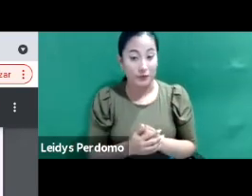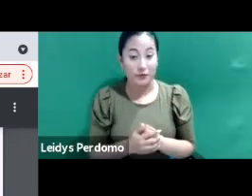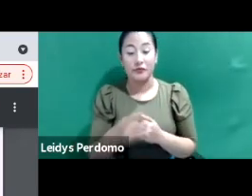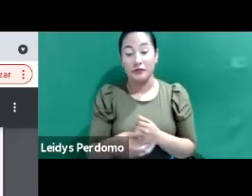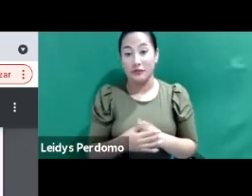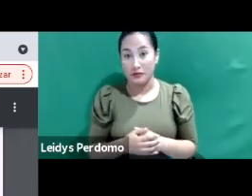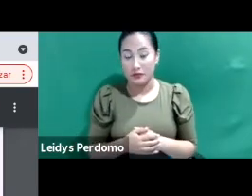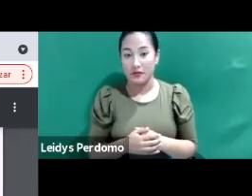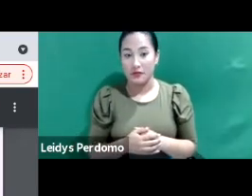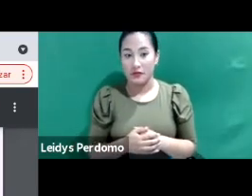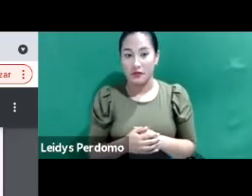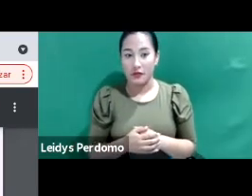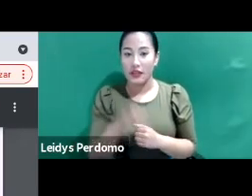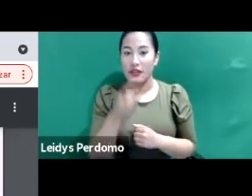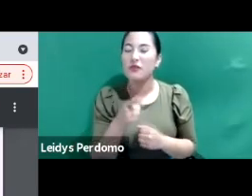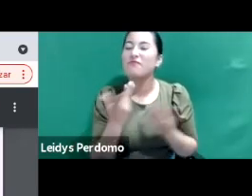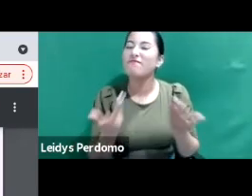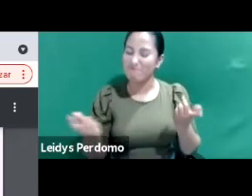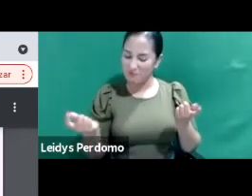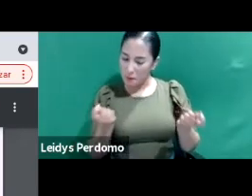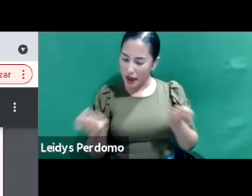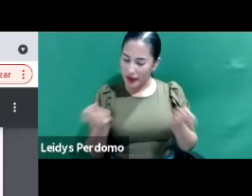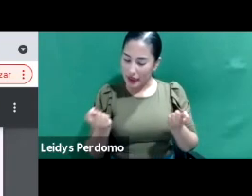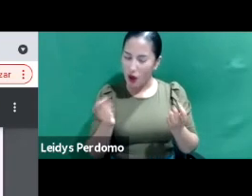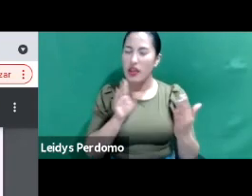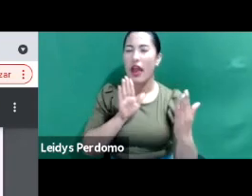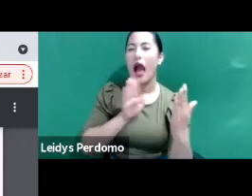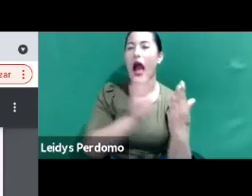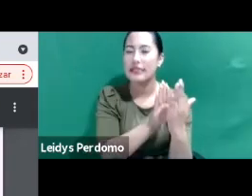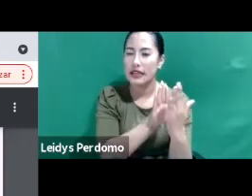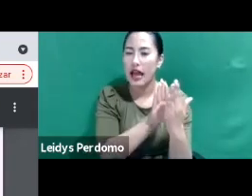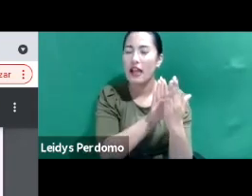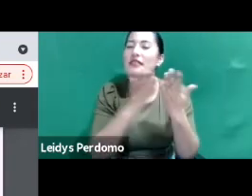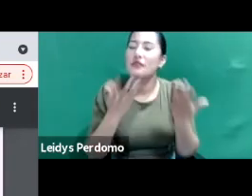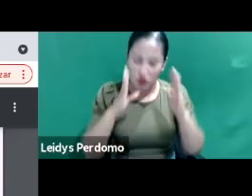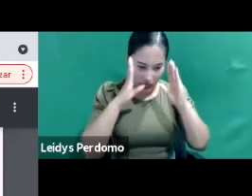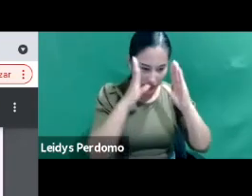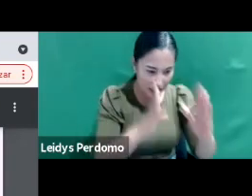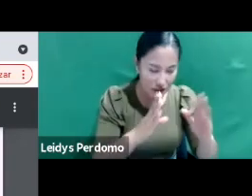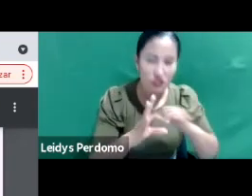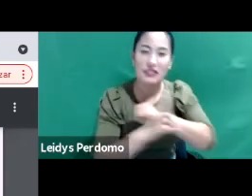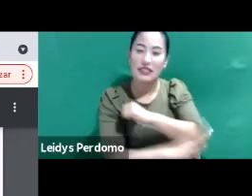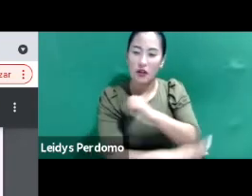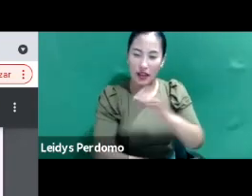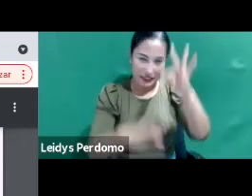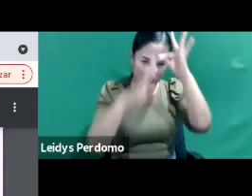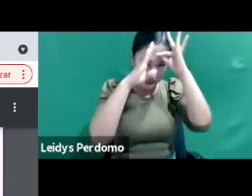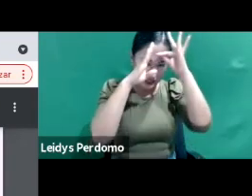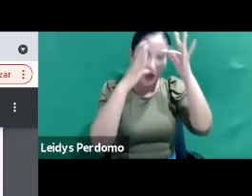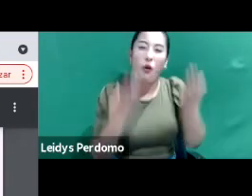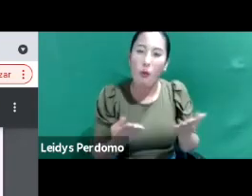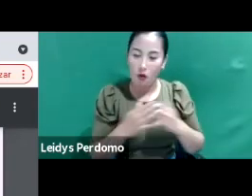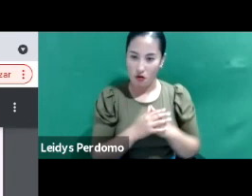poco cómo sería ese manejo y esa aproximación que haríamos desde psicología clínica, puntualmente desde